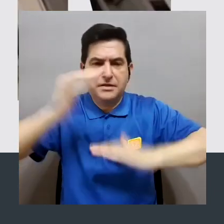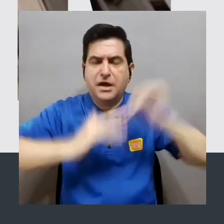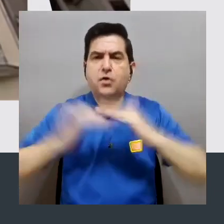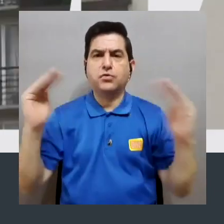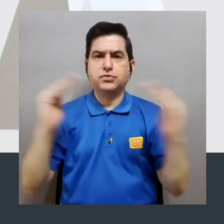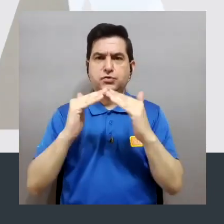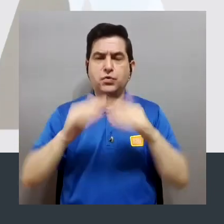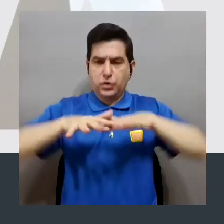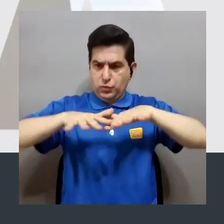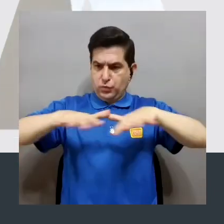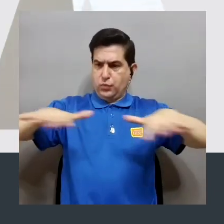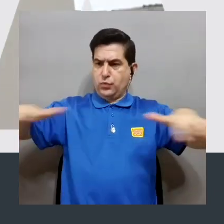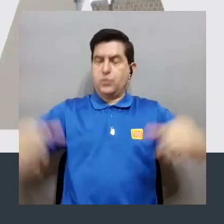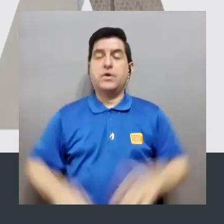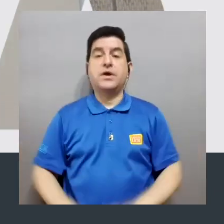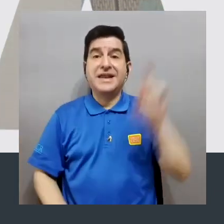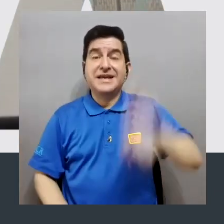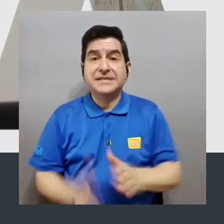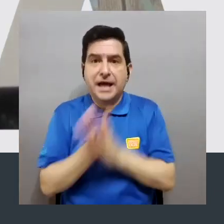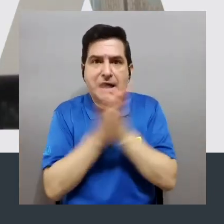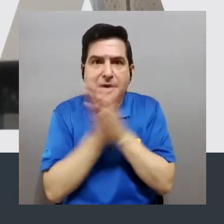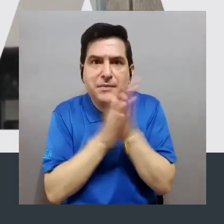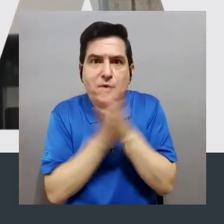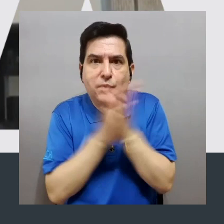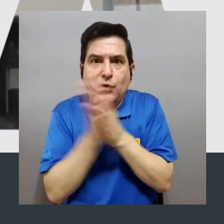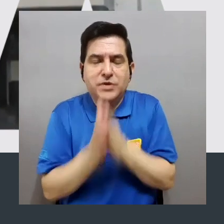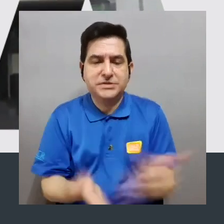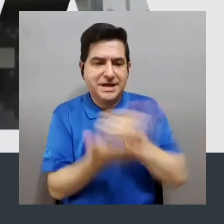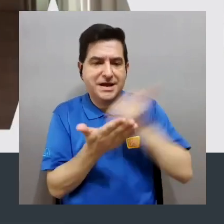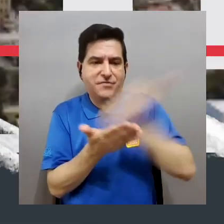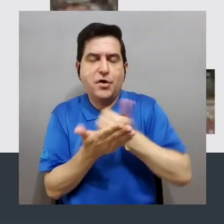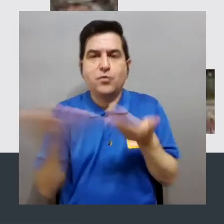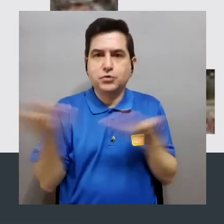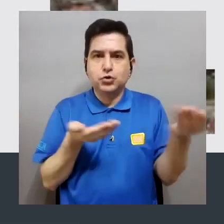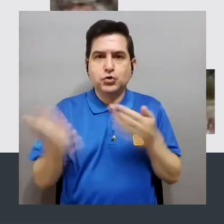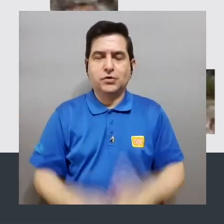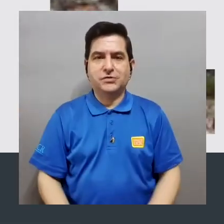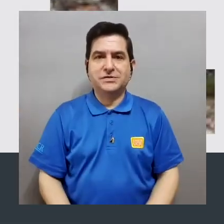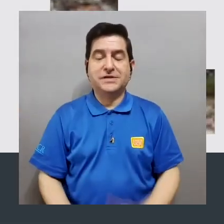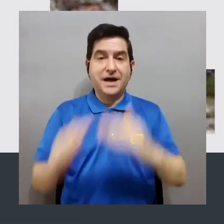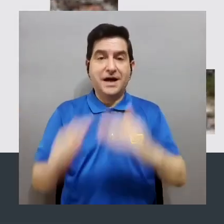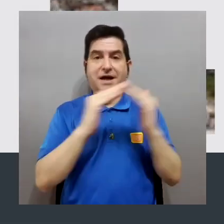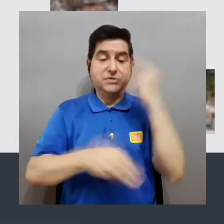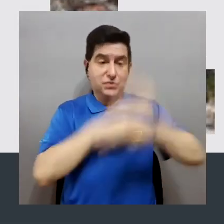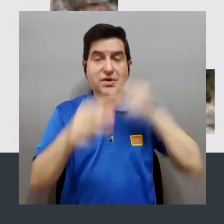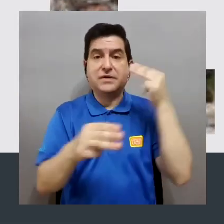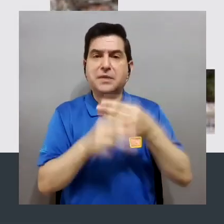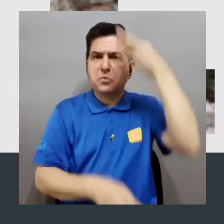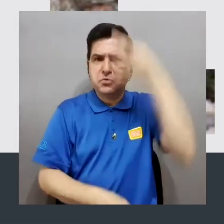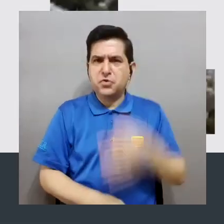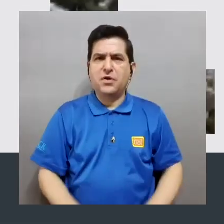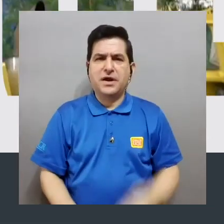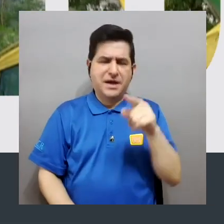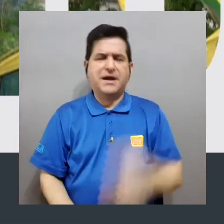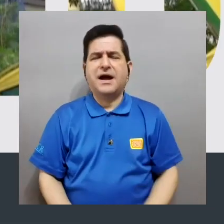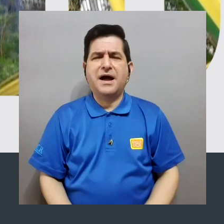construir viviendas de forma extendida y la necesidad de maximizar el aprovechamiento de recursos y servicios ha hecho que las ciudades del mundo apuesten por